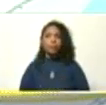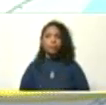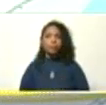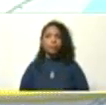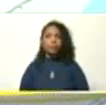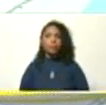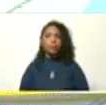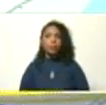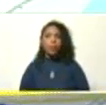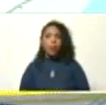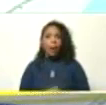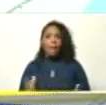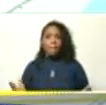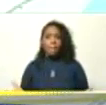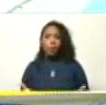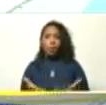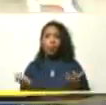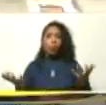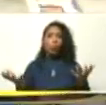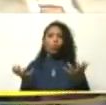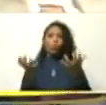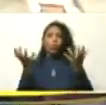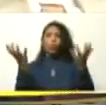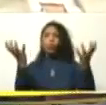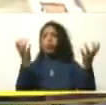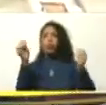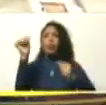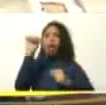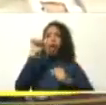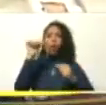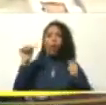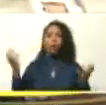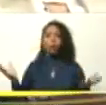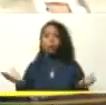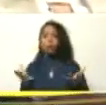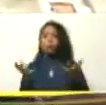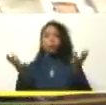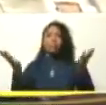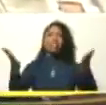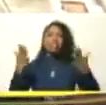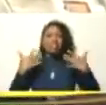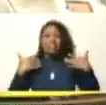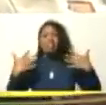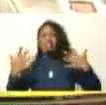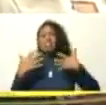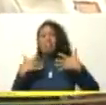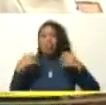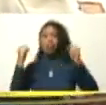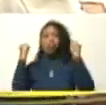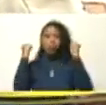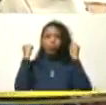de la evaporación, ¿verdad? Condensación y evaporación fuerte,